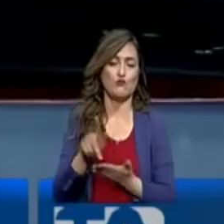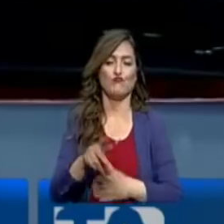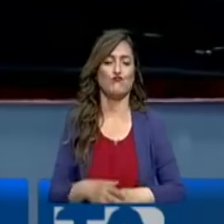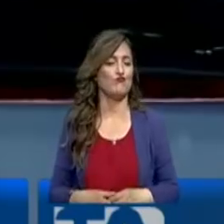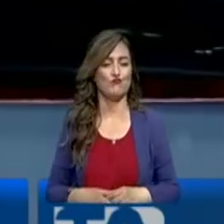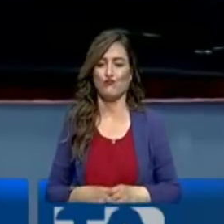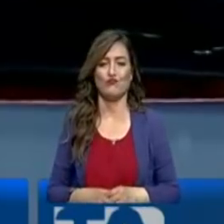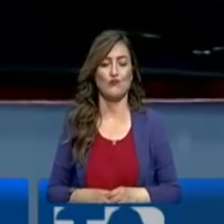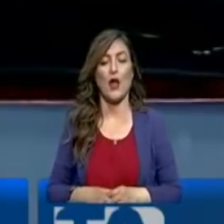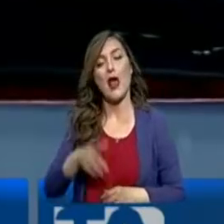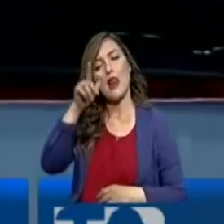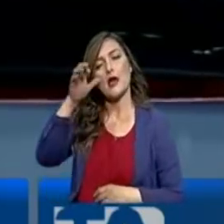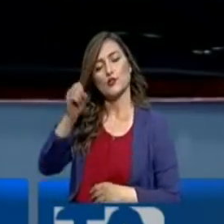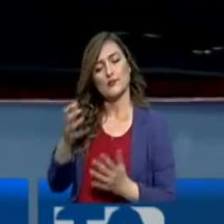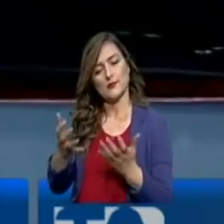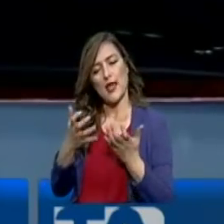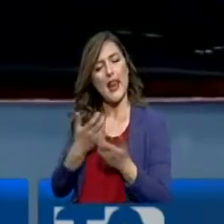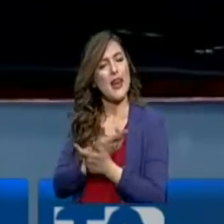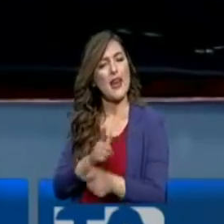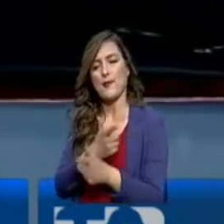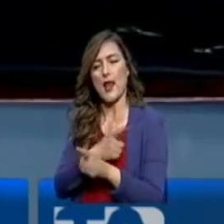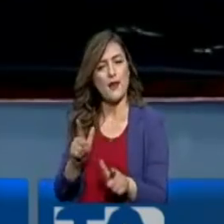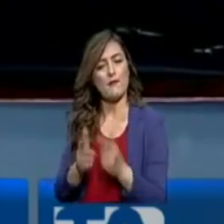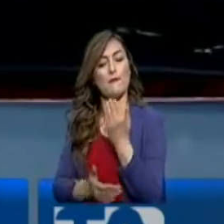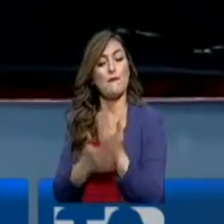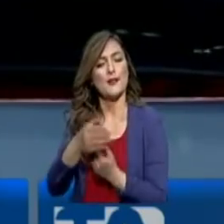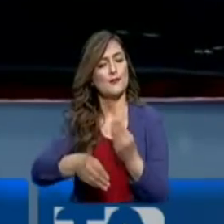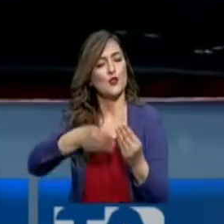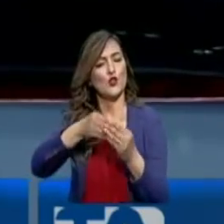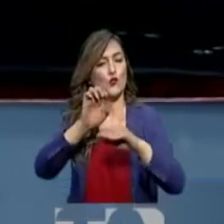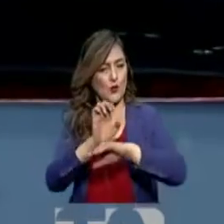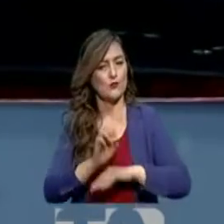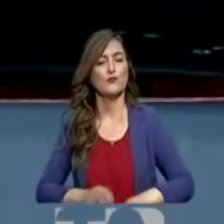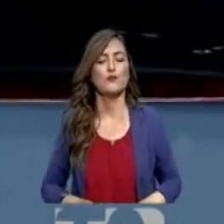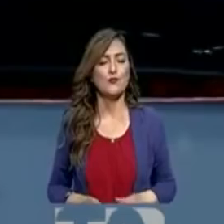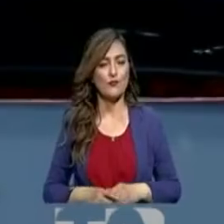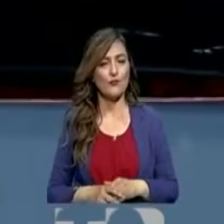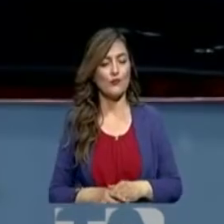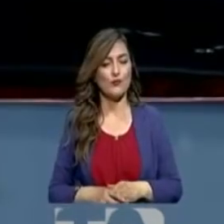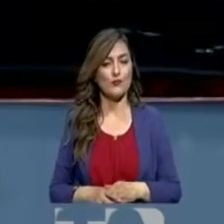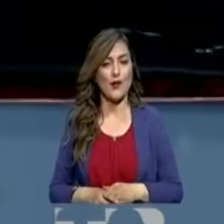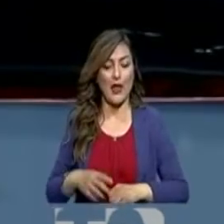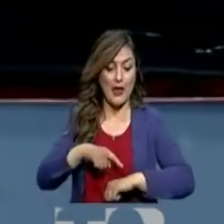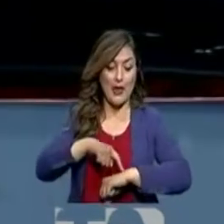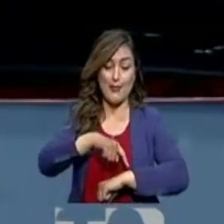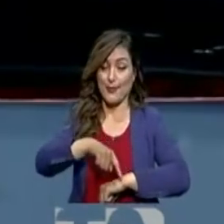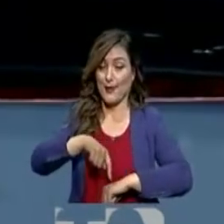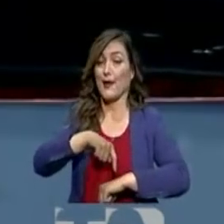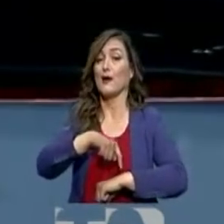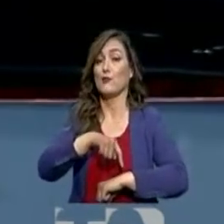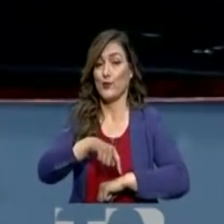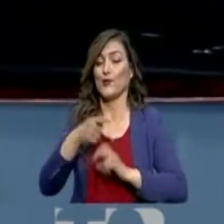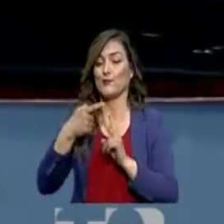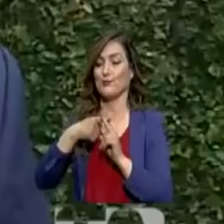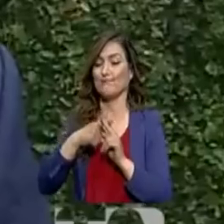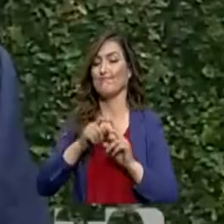quiere limpiar eso para que pueda haber con más facilidad inversión. Entonces, eso va a tomar tiempo, pero eso ya lo ha